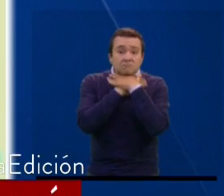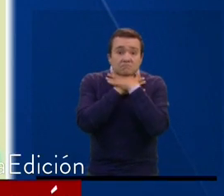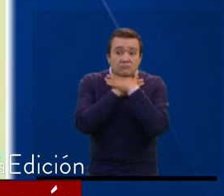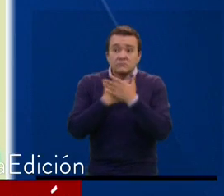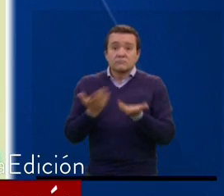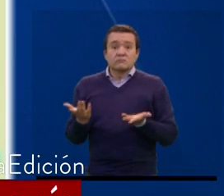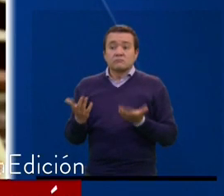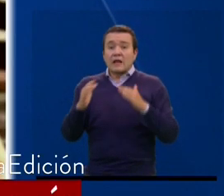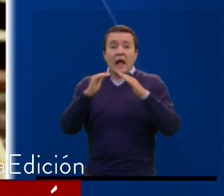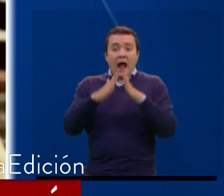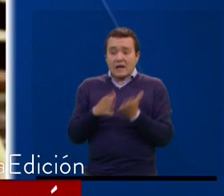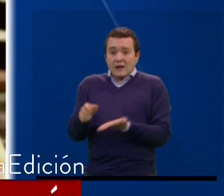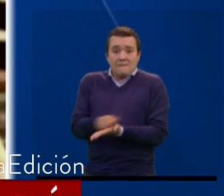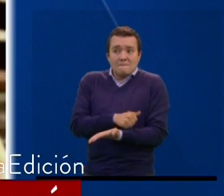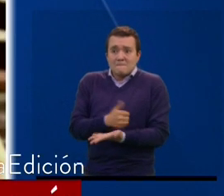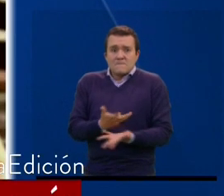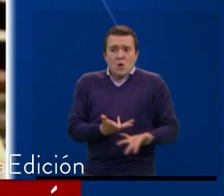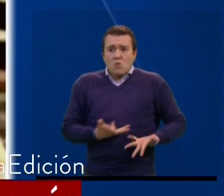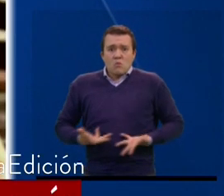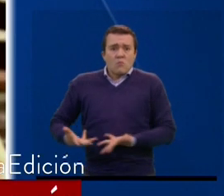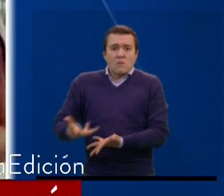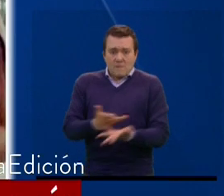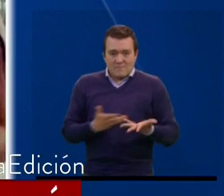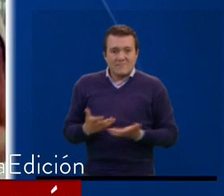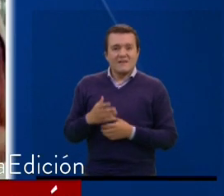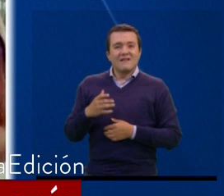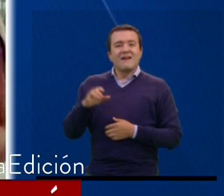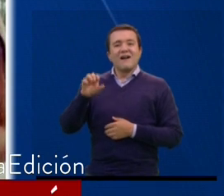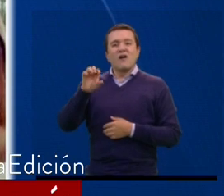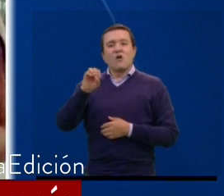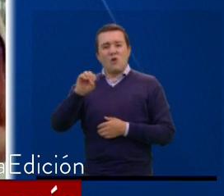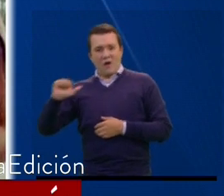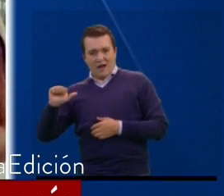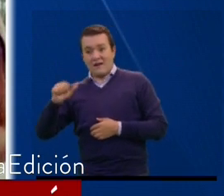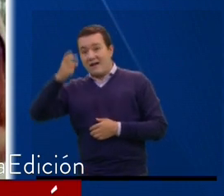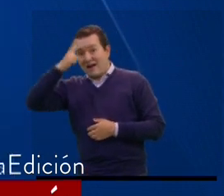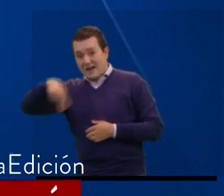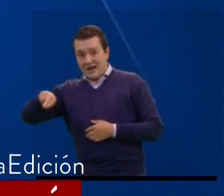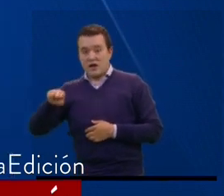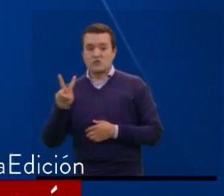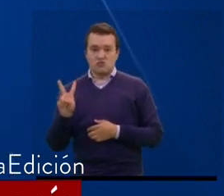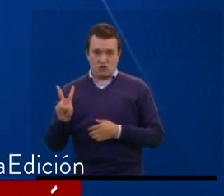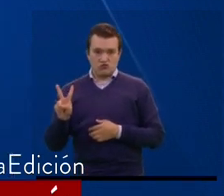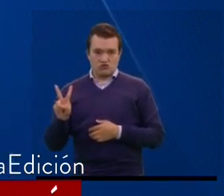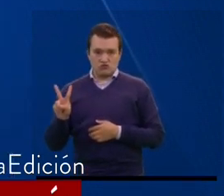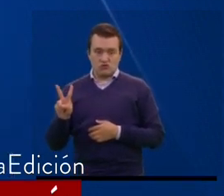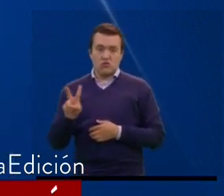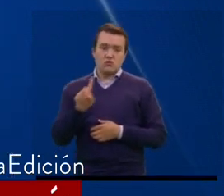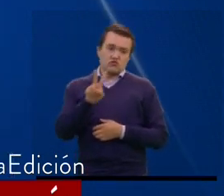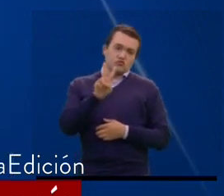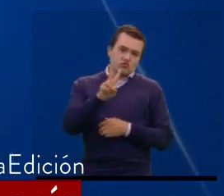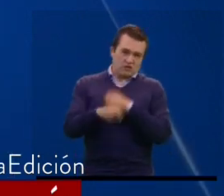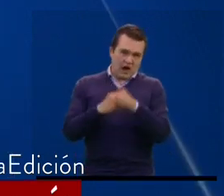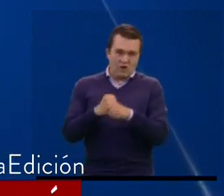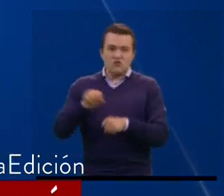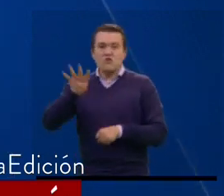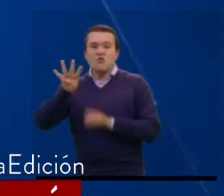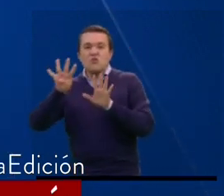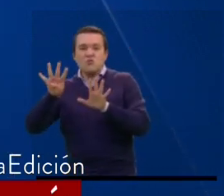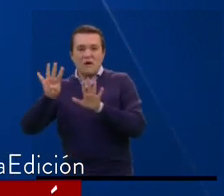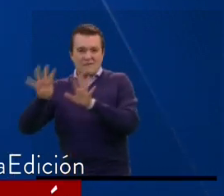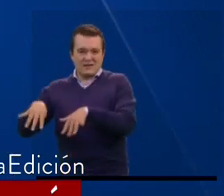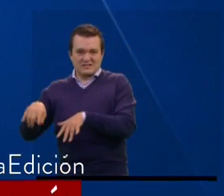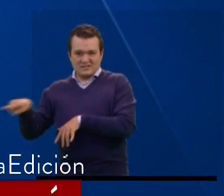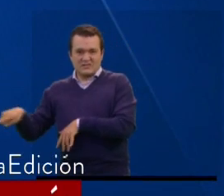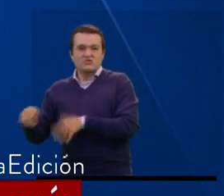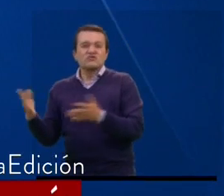Carlos han tenido que vivir la angustia de la pandemia junto a sus hijas, Luna de 2 años y Sofía de 9 meses, en la provincia de Salta, en